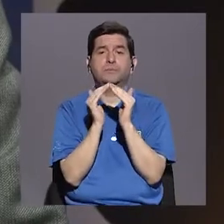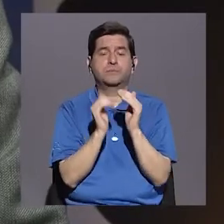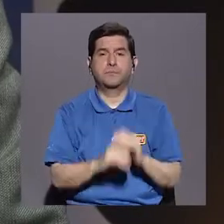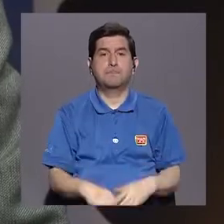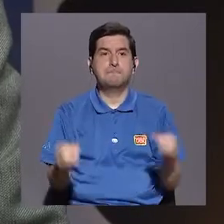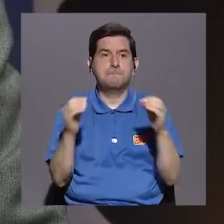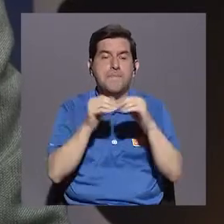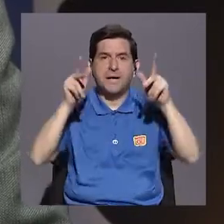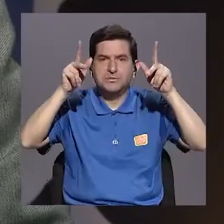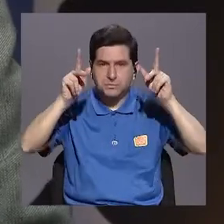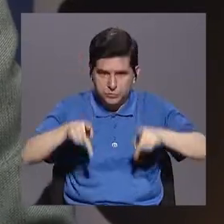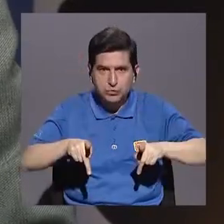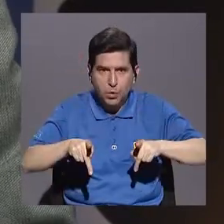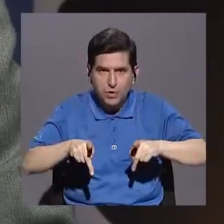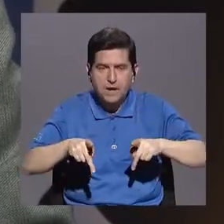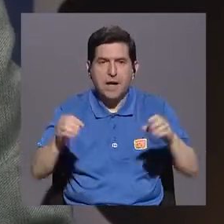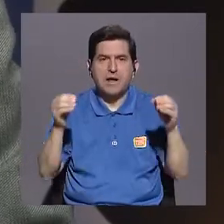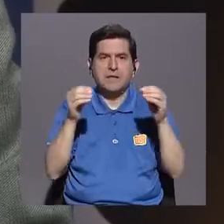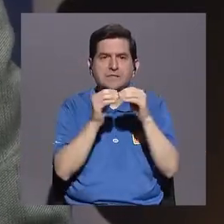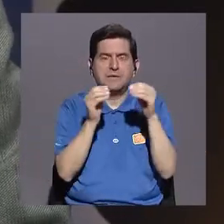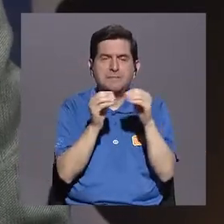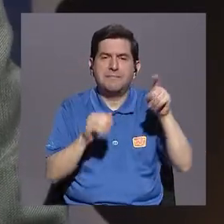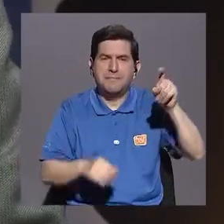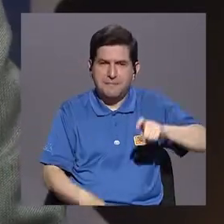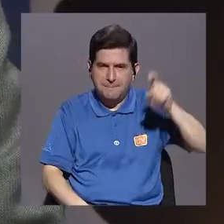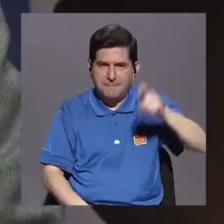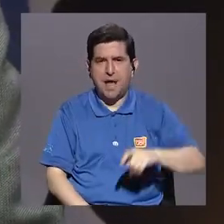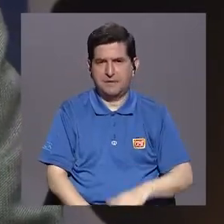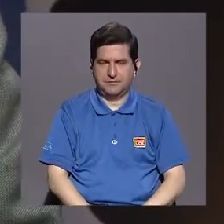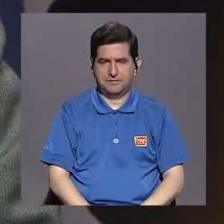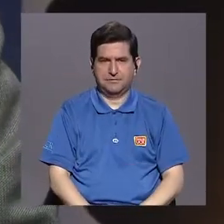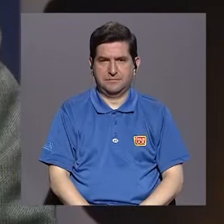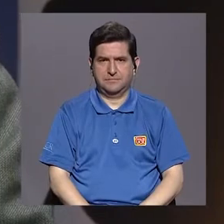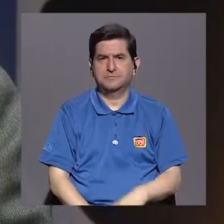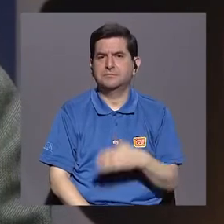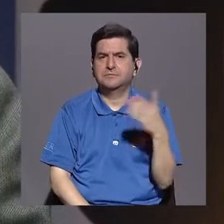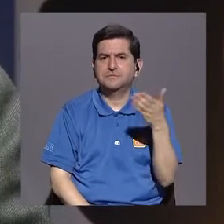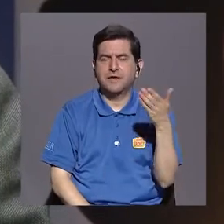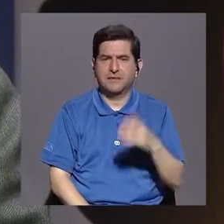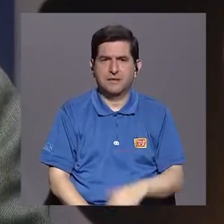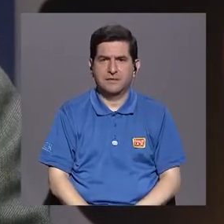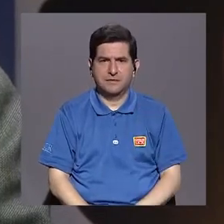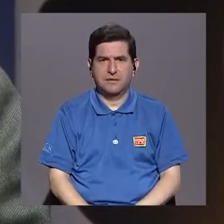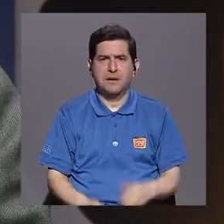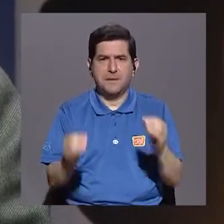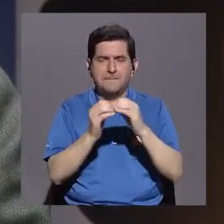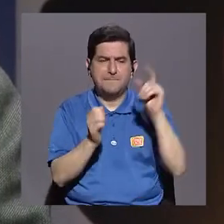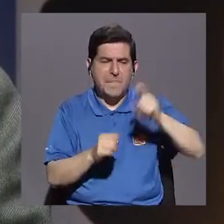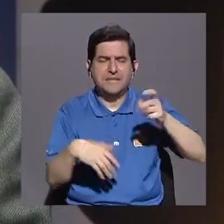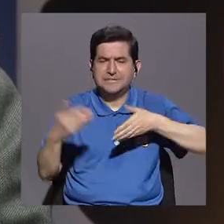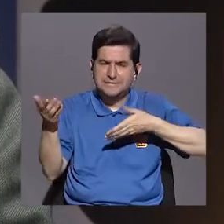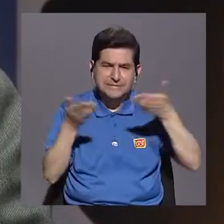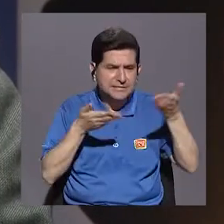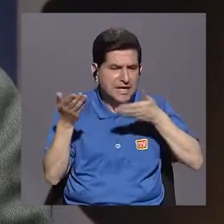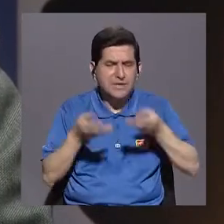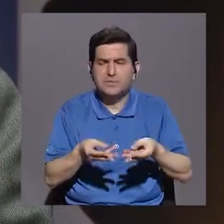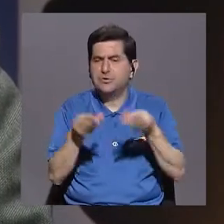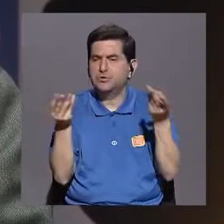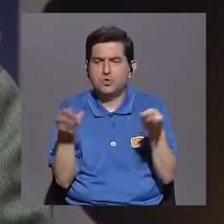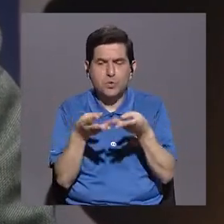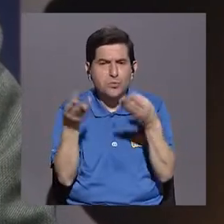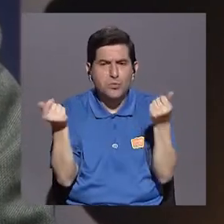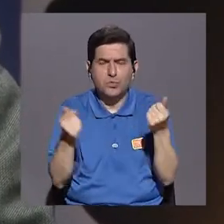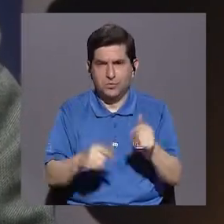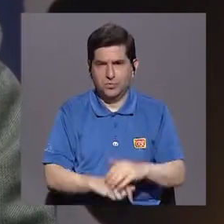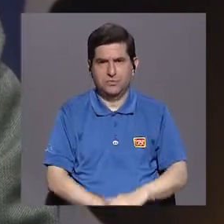entre más gente más se requiere de más requiere de servicios de productos